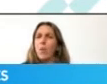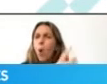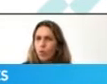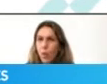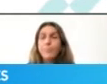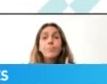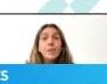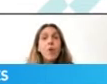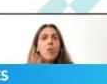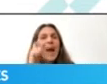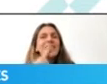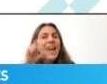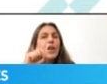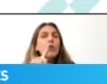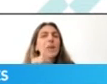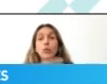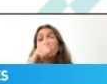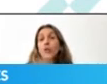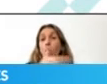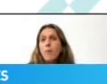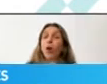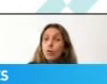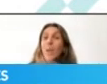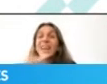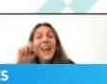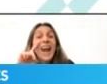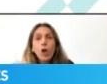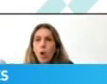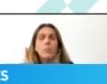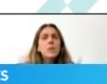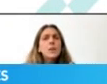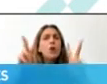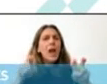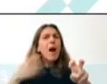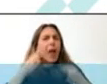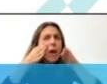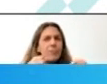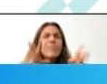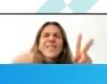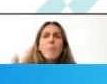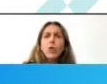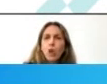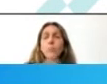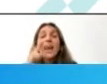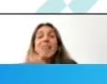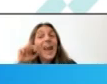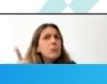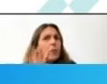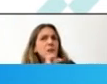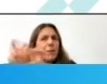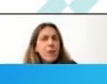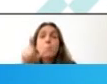que saber es que es la carta de presentación cuando nosotros nos dirigimos hacia una persona. Primero, es una